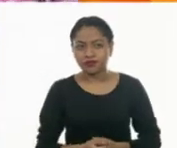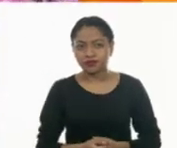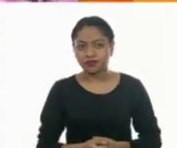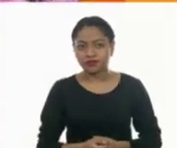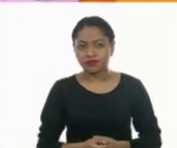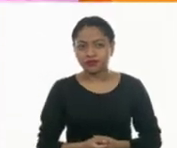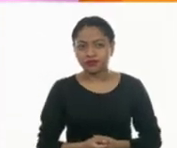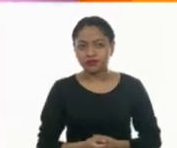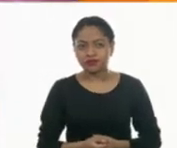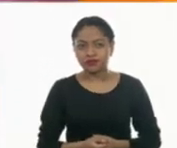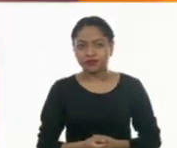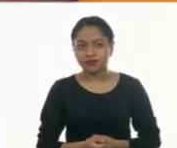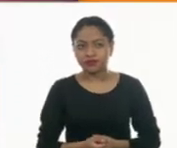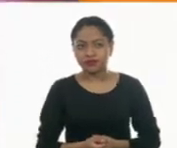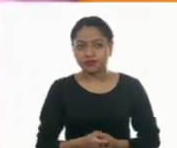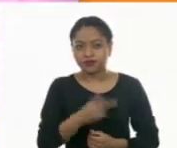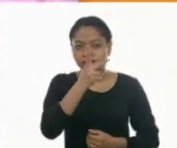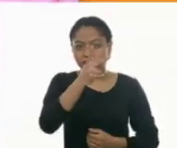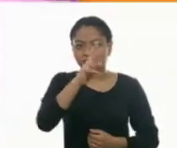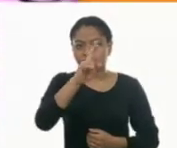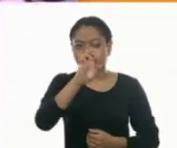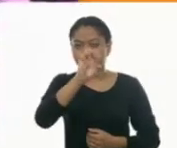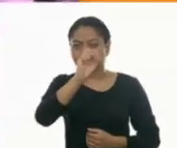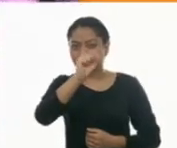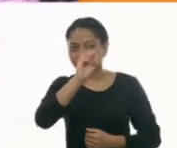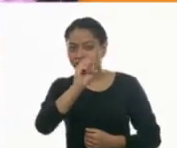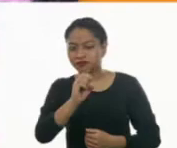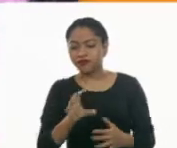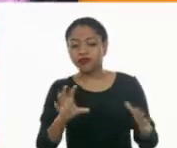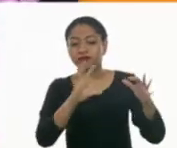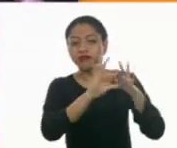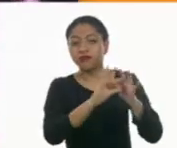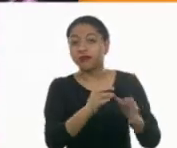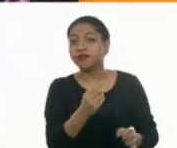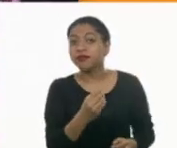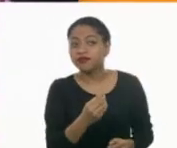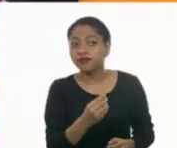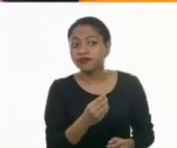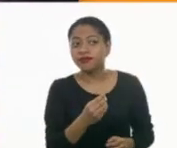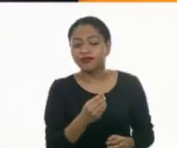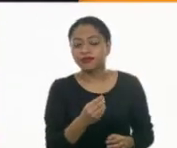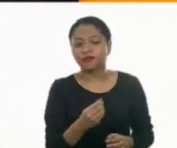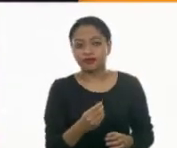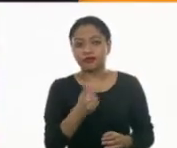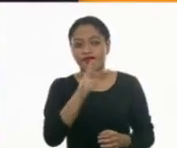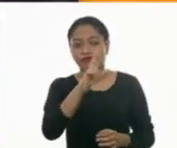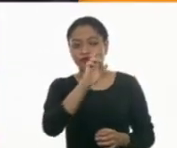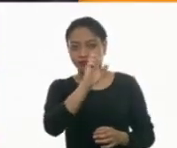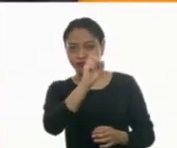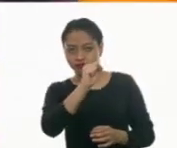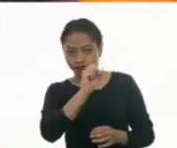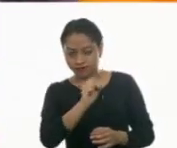Preso. Preso. ¿En dónde va? ¿Qué es eso? Presos son las personas que están en la cárcel.